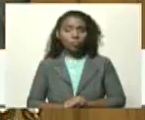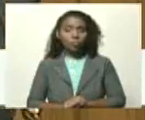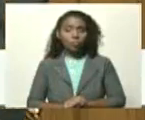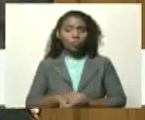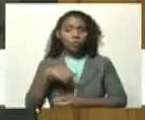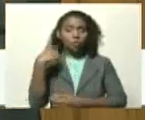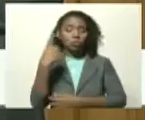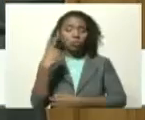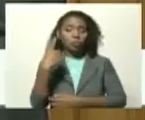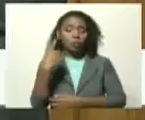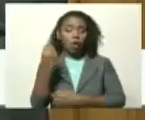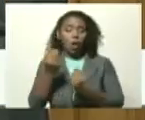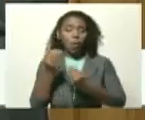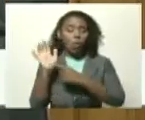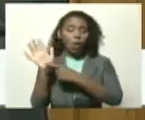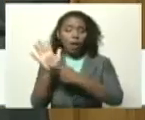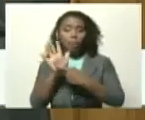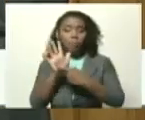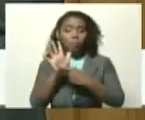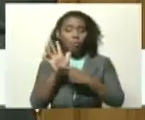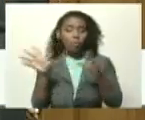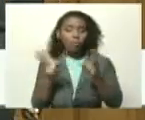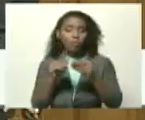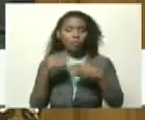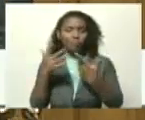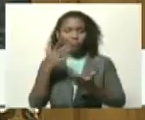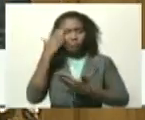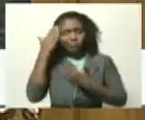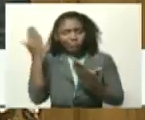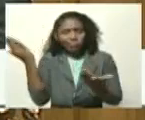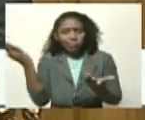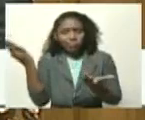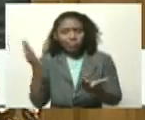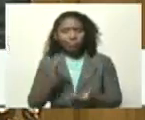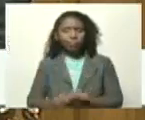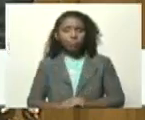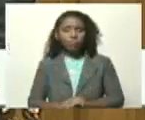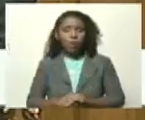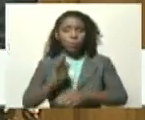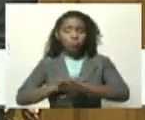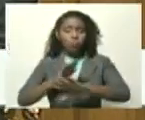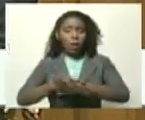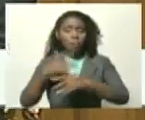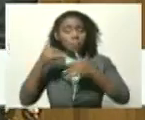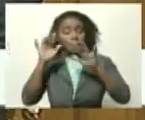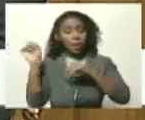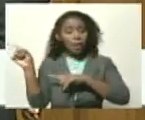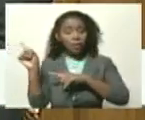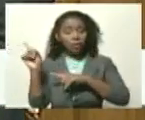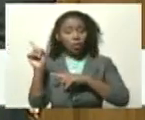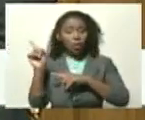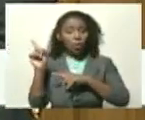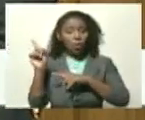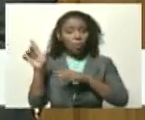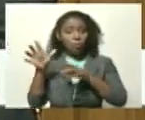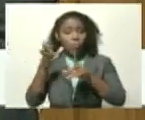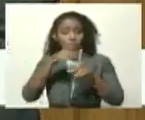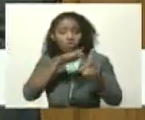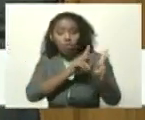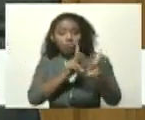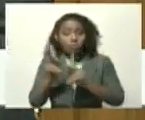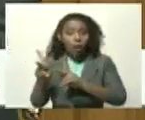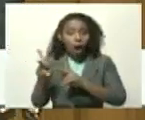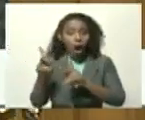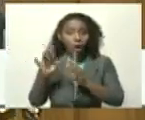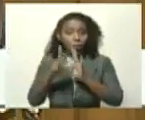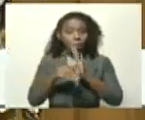Solamente como ejemplo y por reducción al absurdo. Porque mientras estaban robando esa plata,